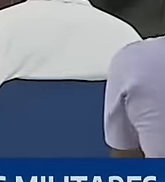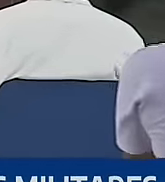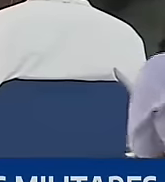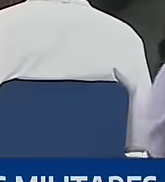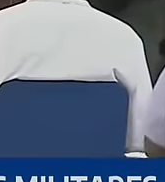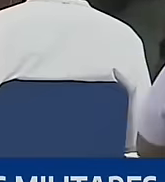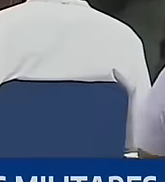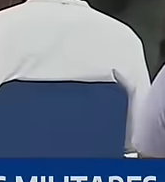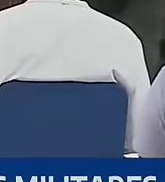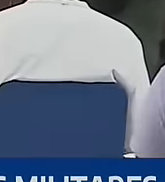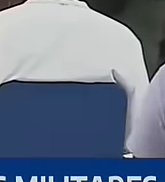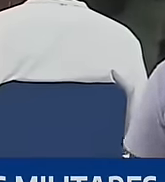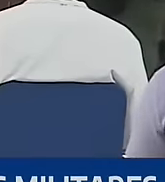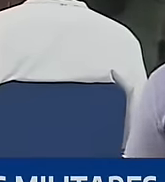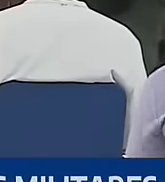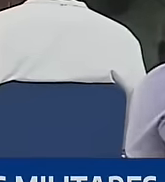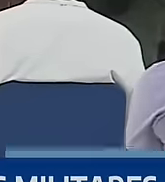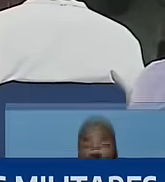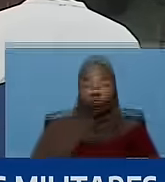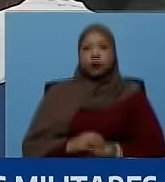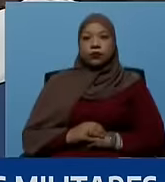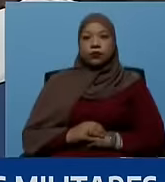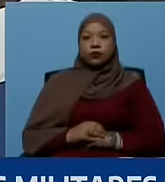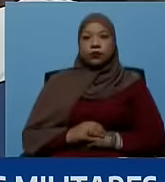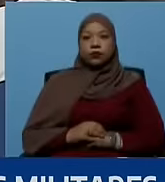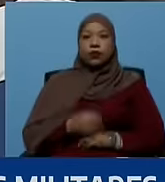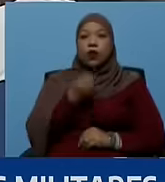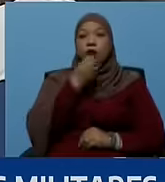tiempo yo creo que yo tenía